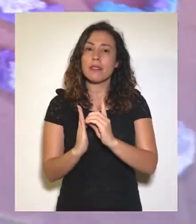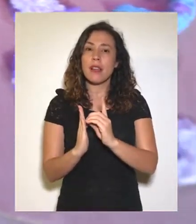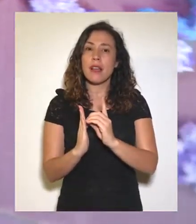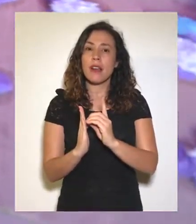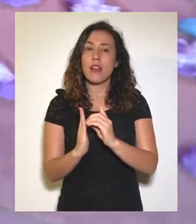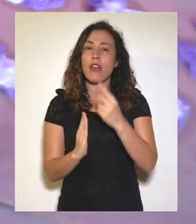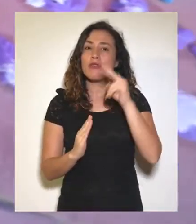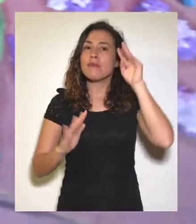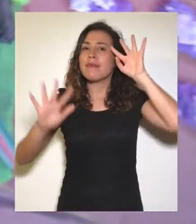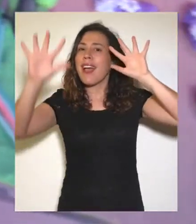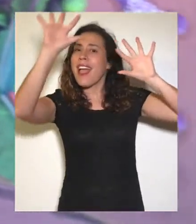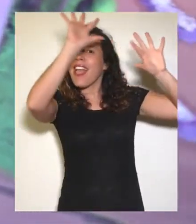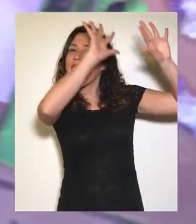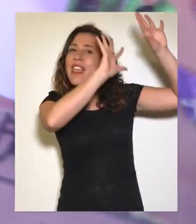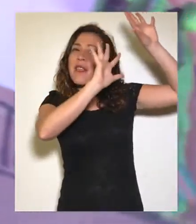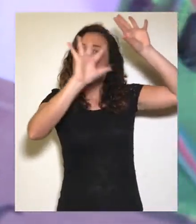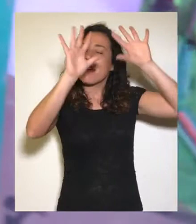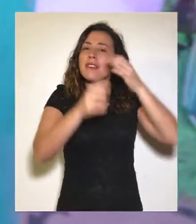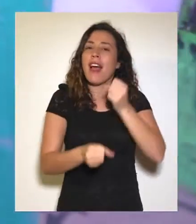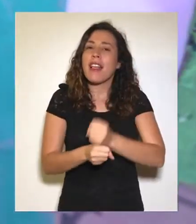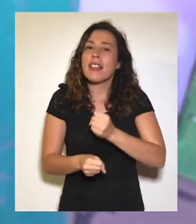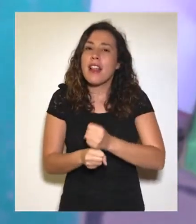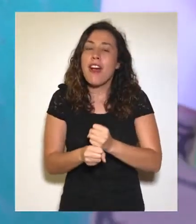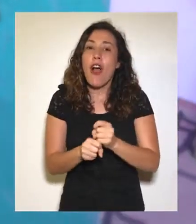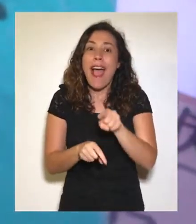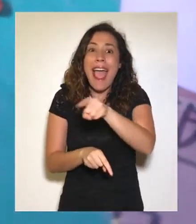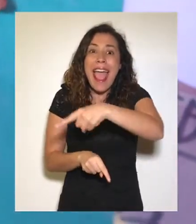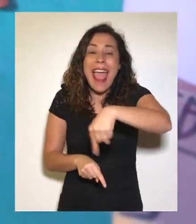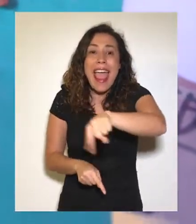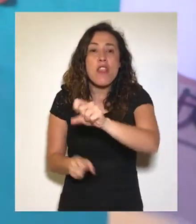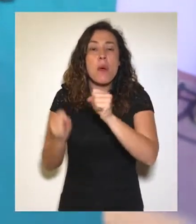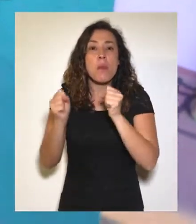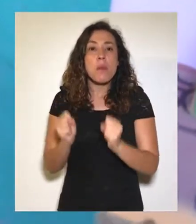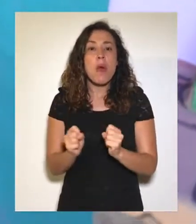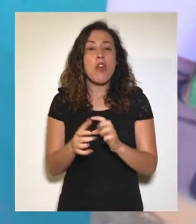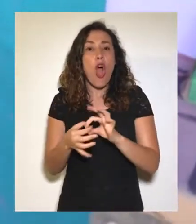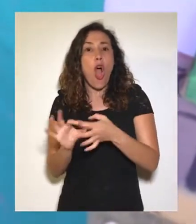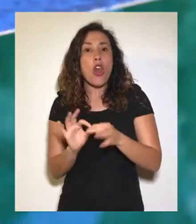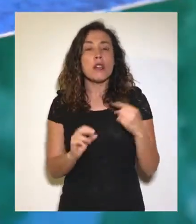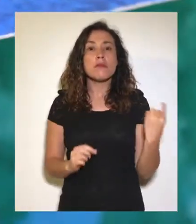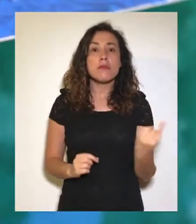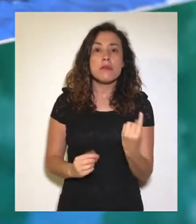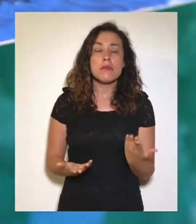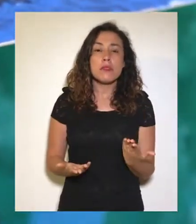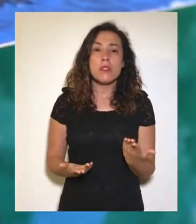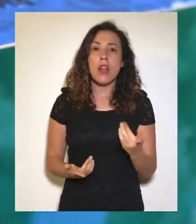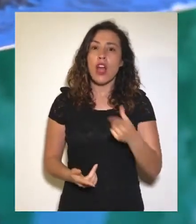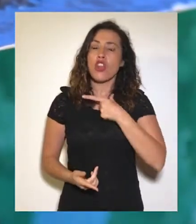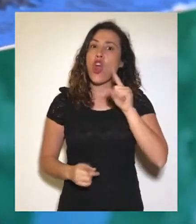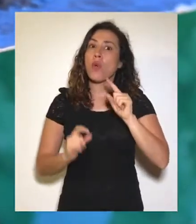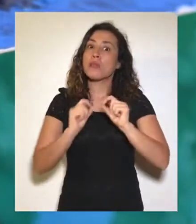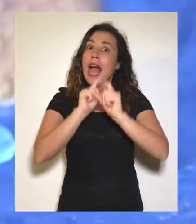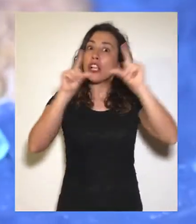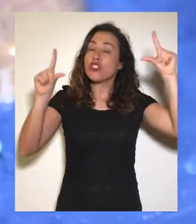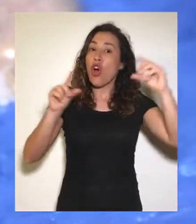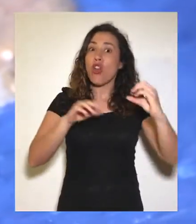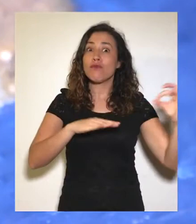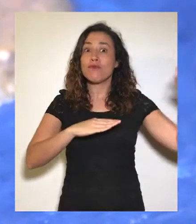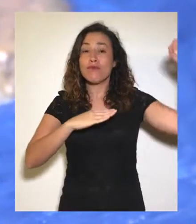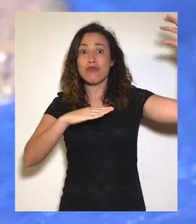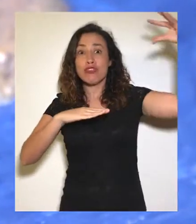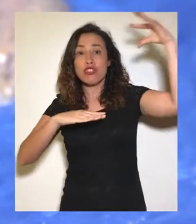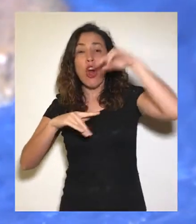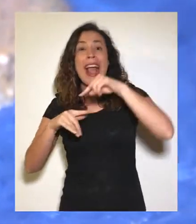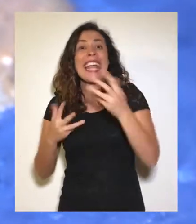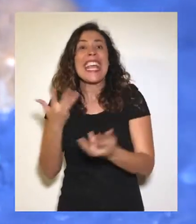desarrollando su imaginación, cómo han ido trabajando, cómo ellos son capaces de autoorganizarse. Él no le gusta el sol porque cuando